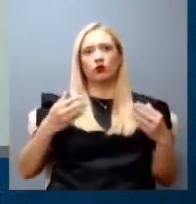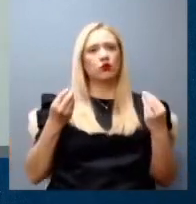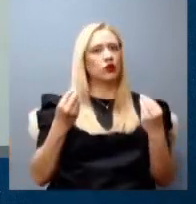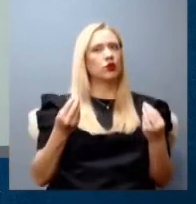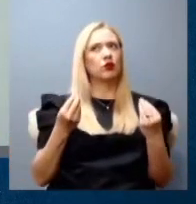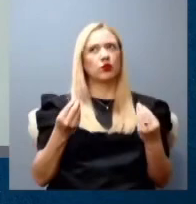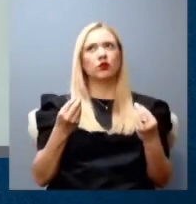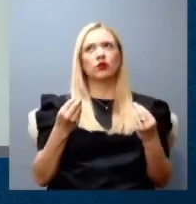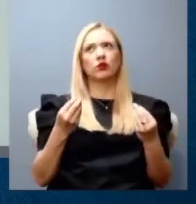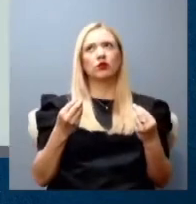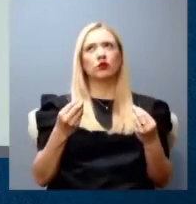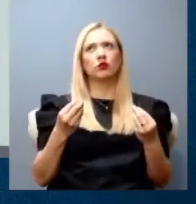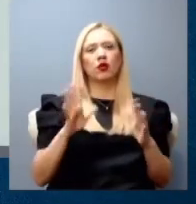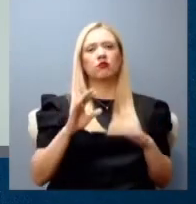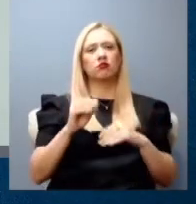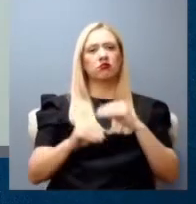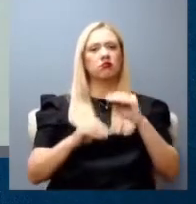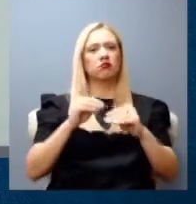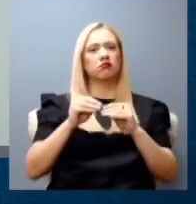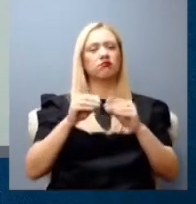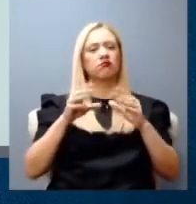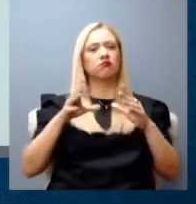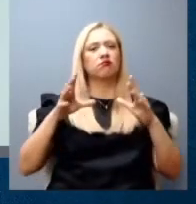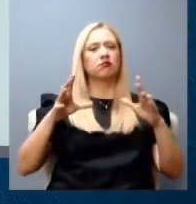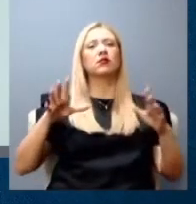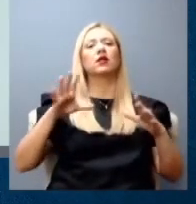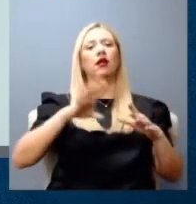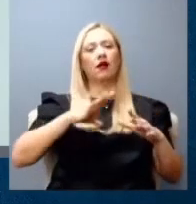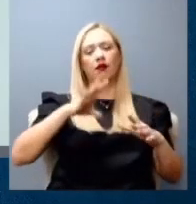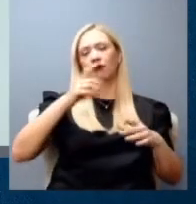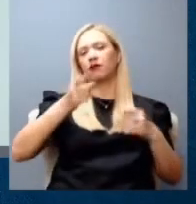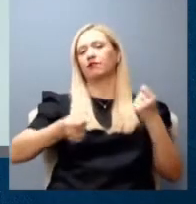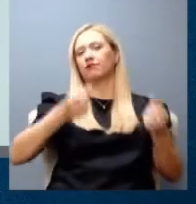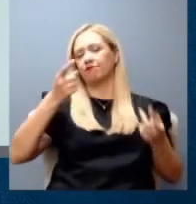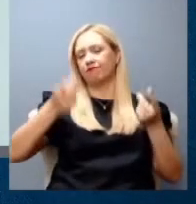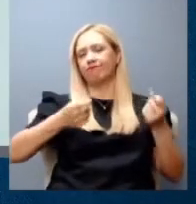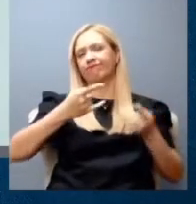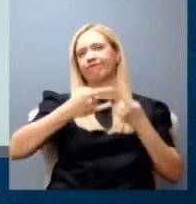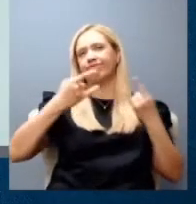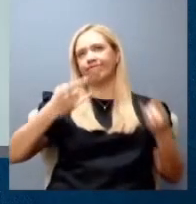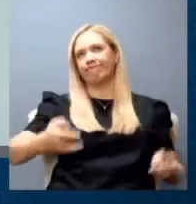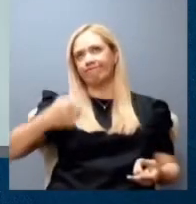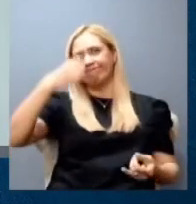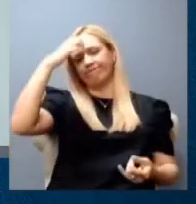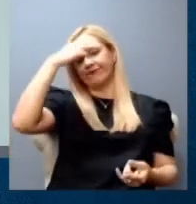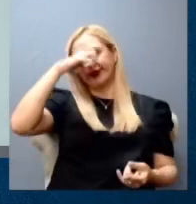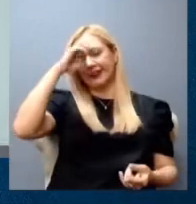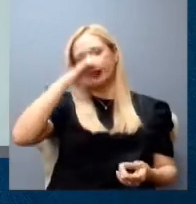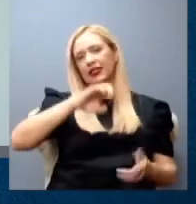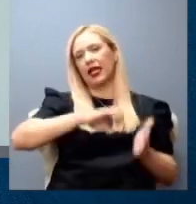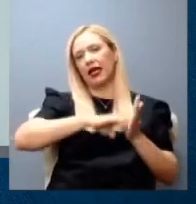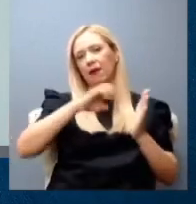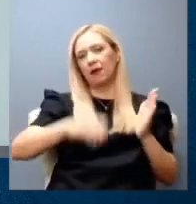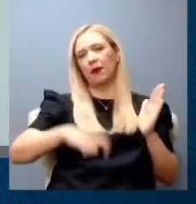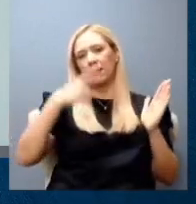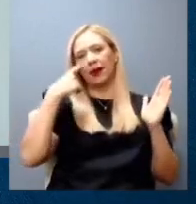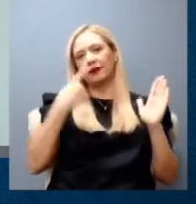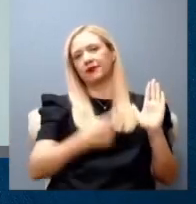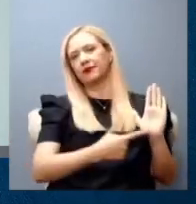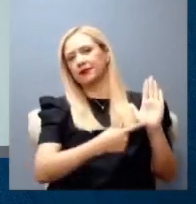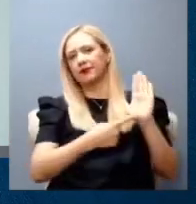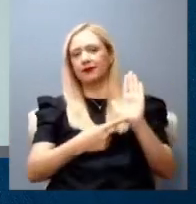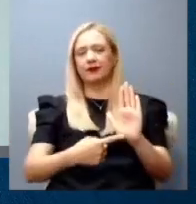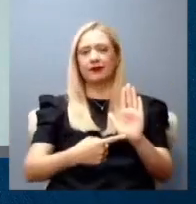mucho este concepto y se han tenido algunas experiencias también notables que nos pueden servir también de ejemplo, en este caso, para el